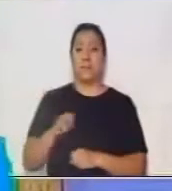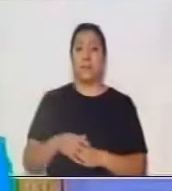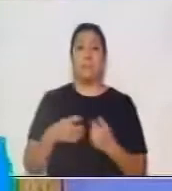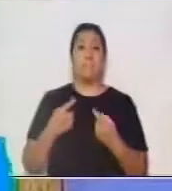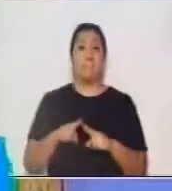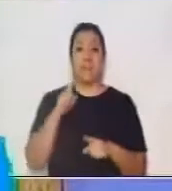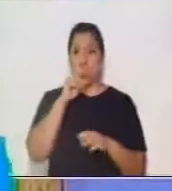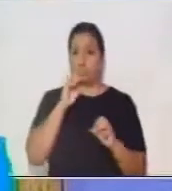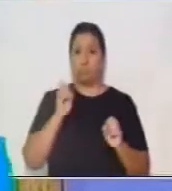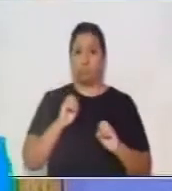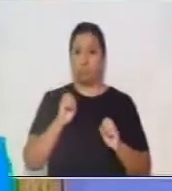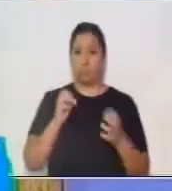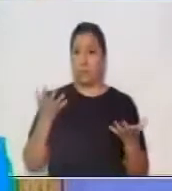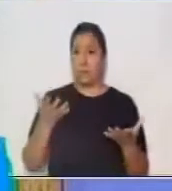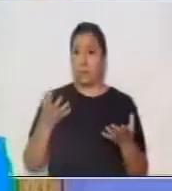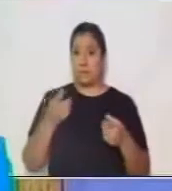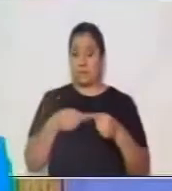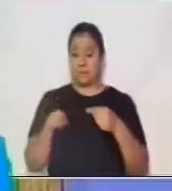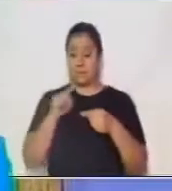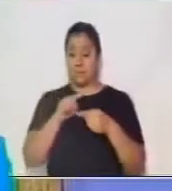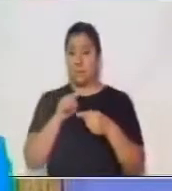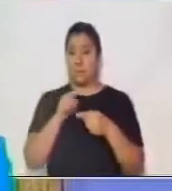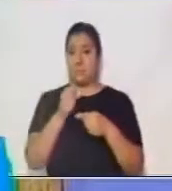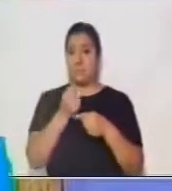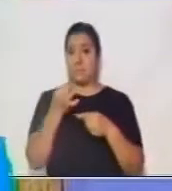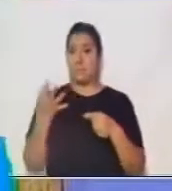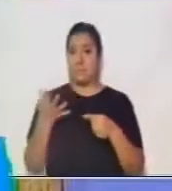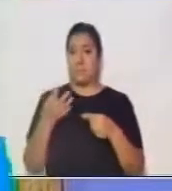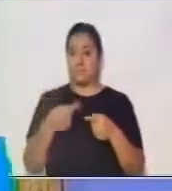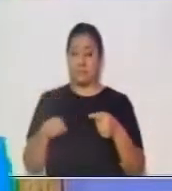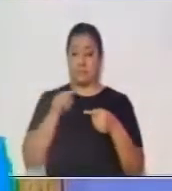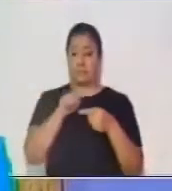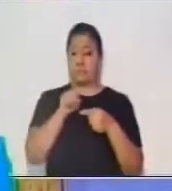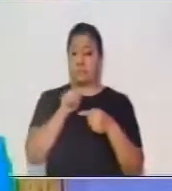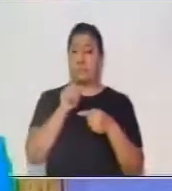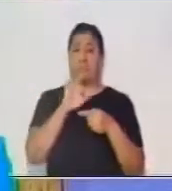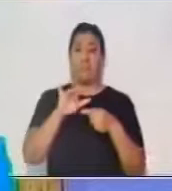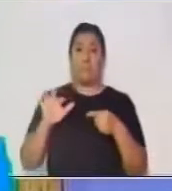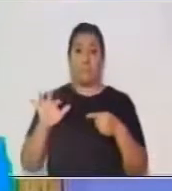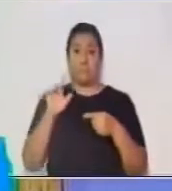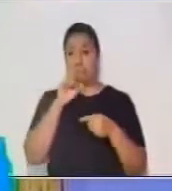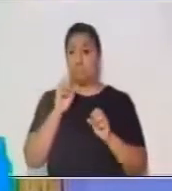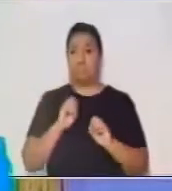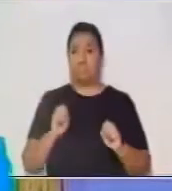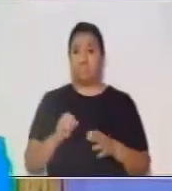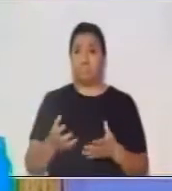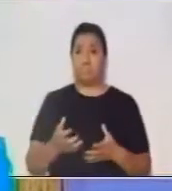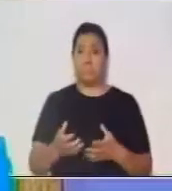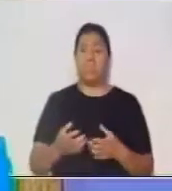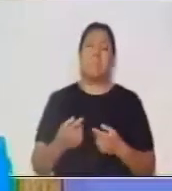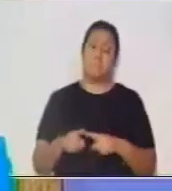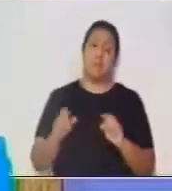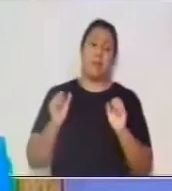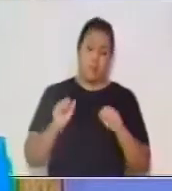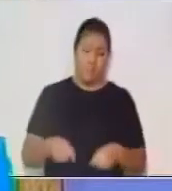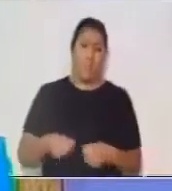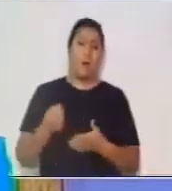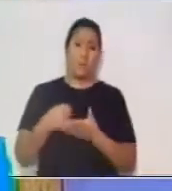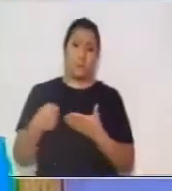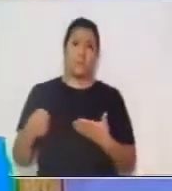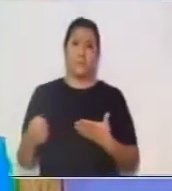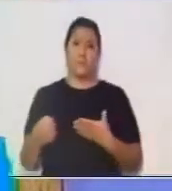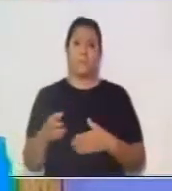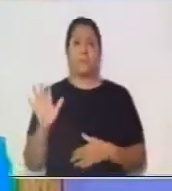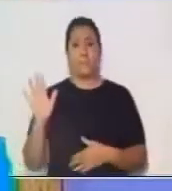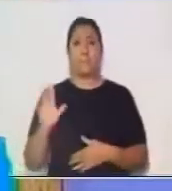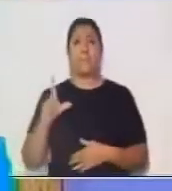bello, mi amor. Gracias, gracias. Pero, Fabi, mi amor, prométeme. No quiero que pagues con eso en el banco. ¿Me lo prometes? Ok, sí, te lo prometo.